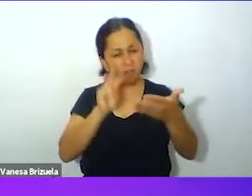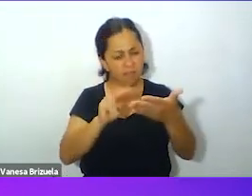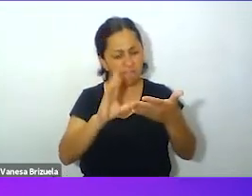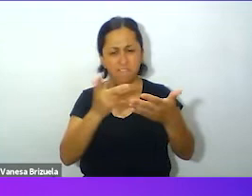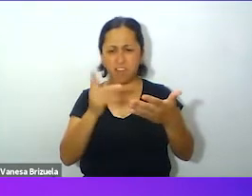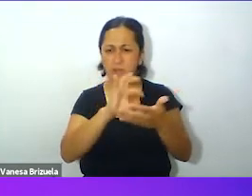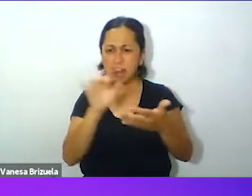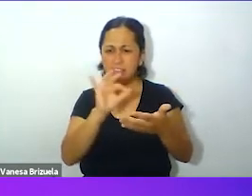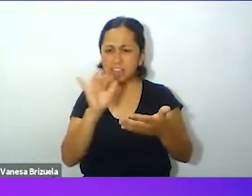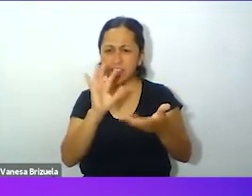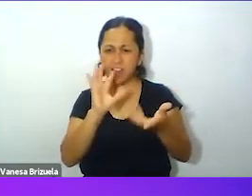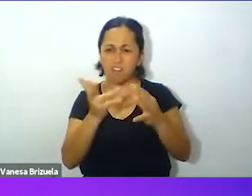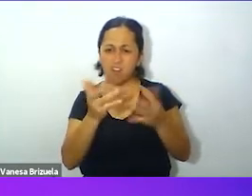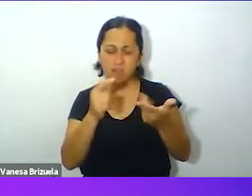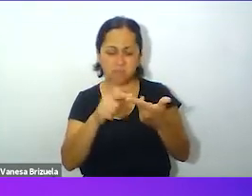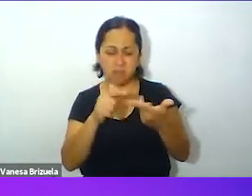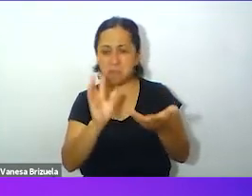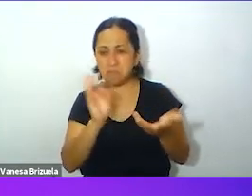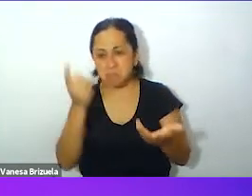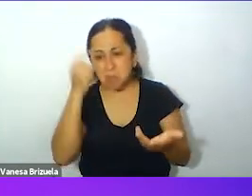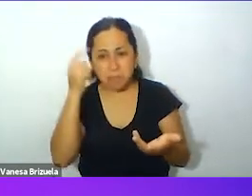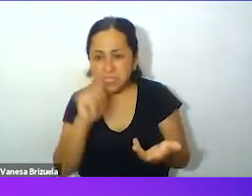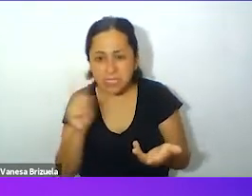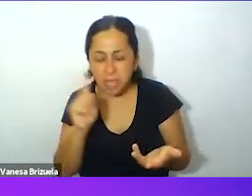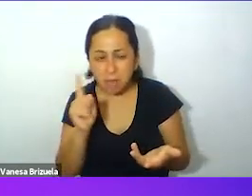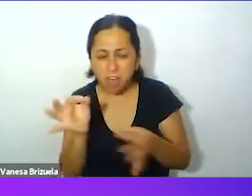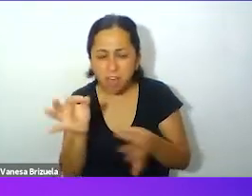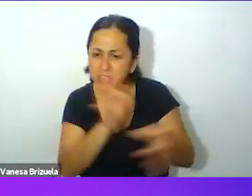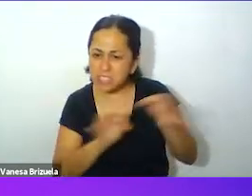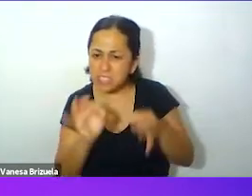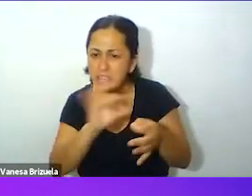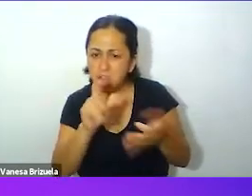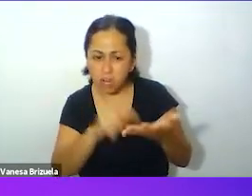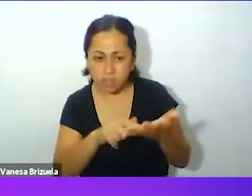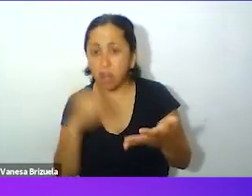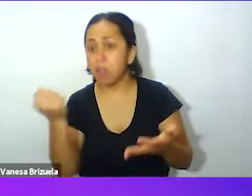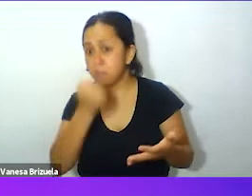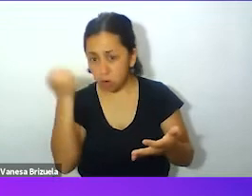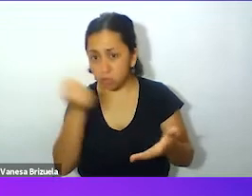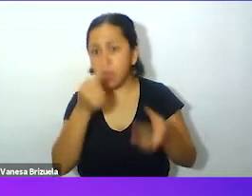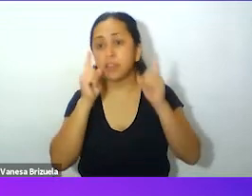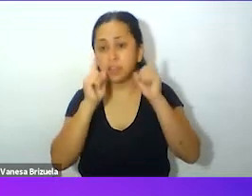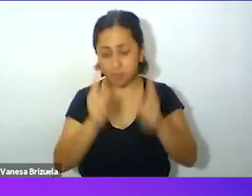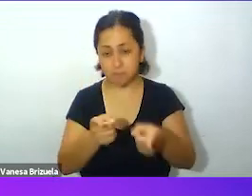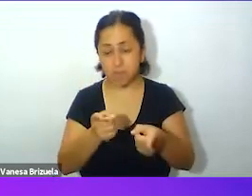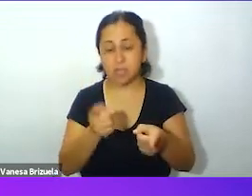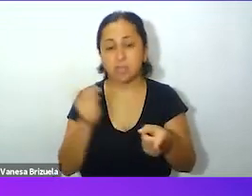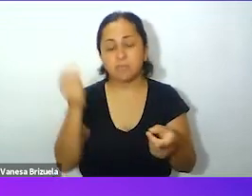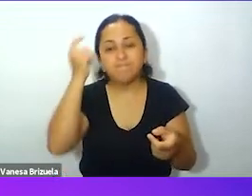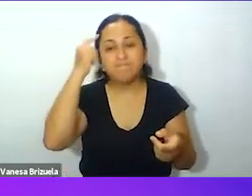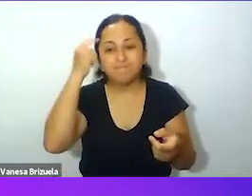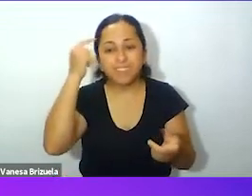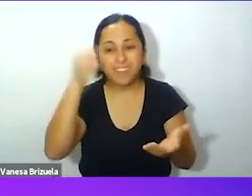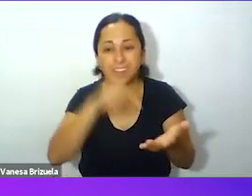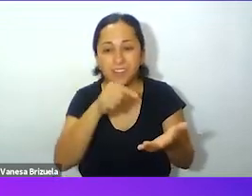su carácter, en su diseño, que también es importante tenerlo en cuenta a la hora